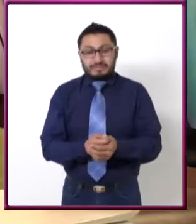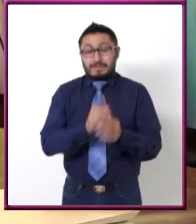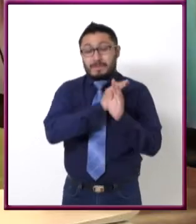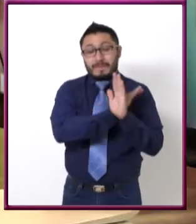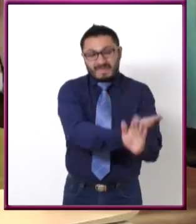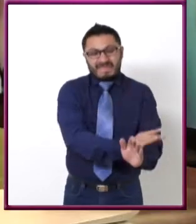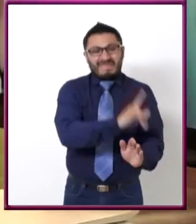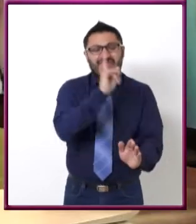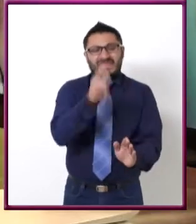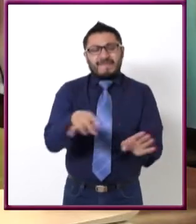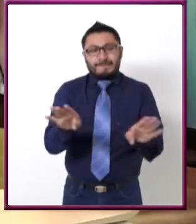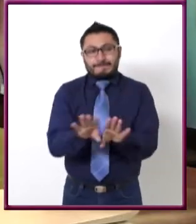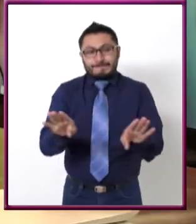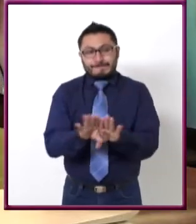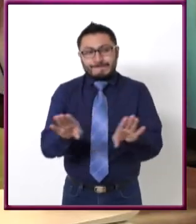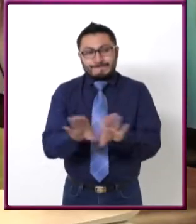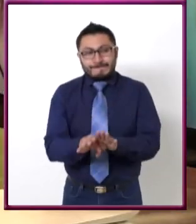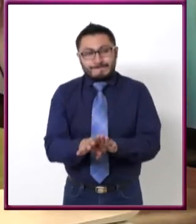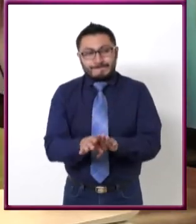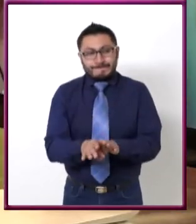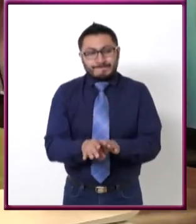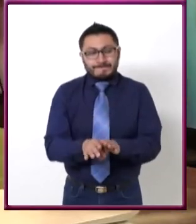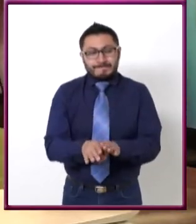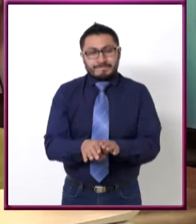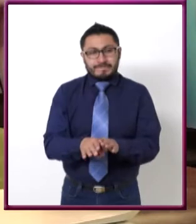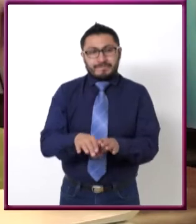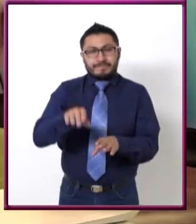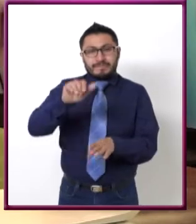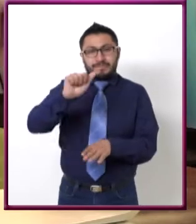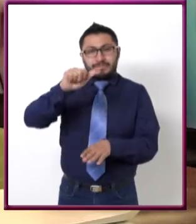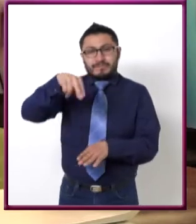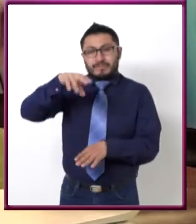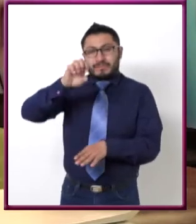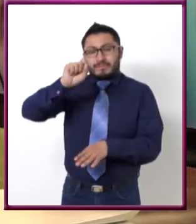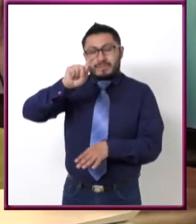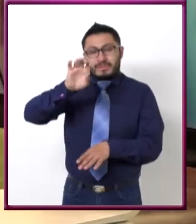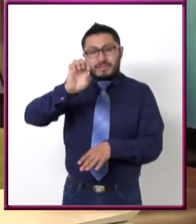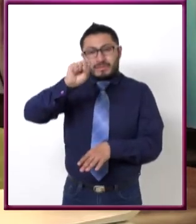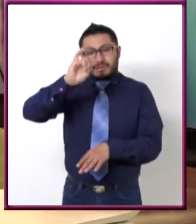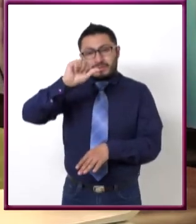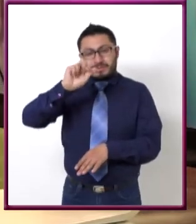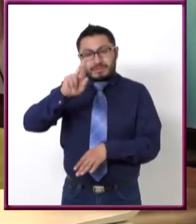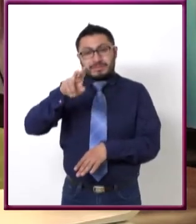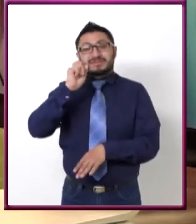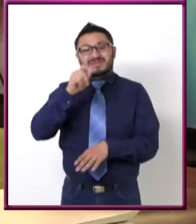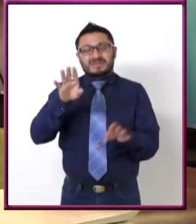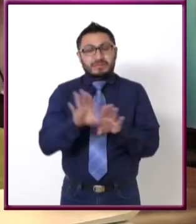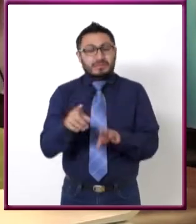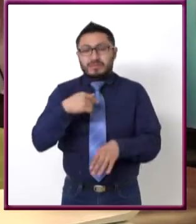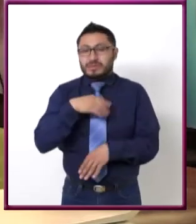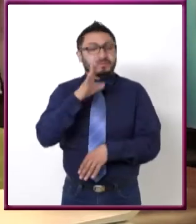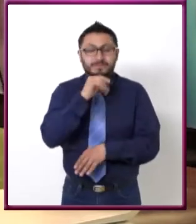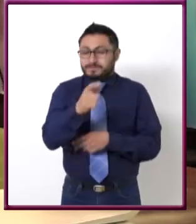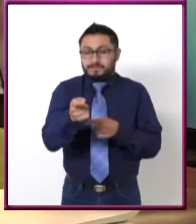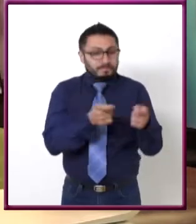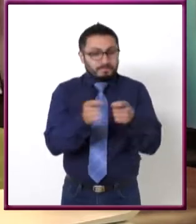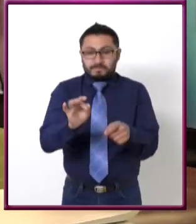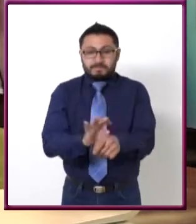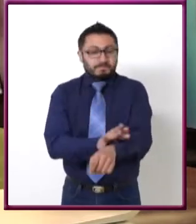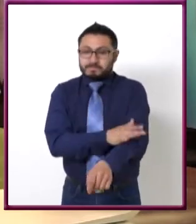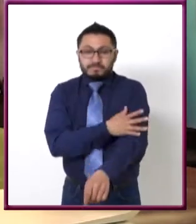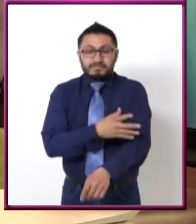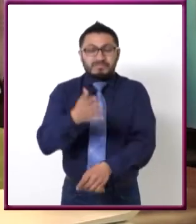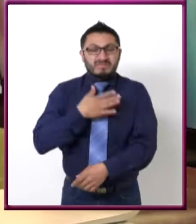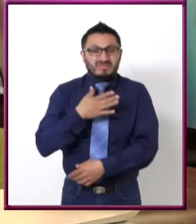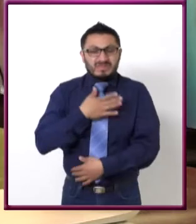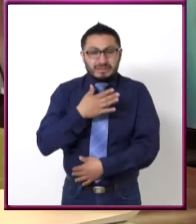emociones? Evitar tiene que ver con anestesiarme. O sea, yo no puedo manejar